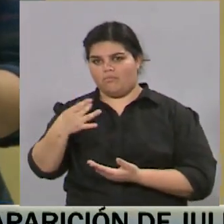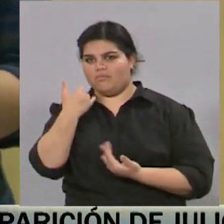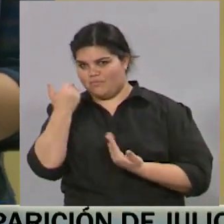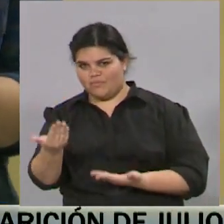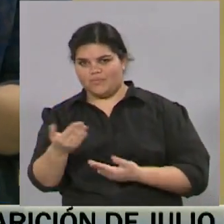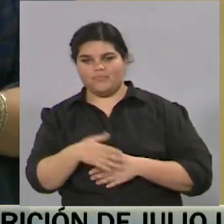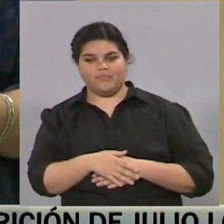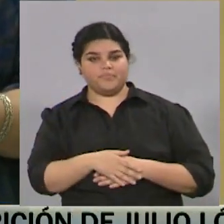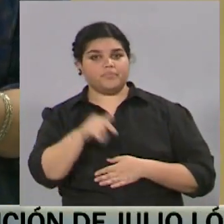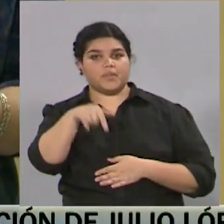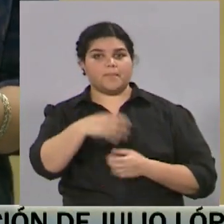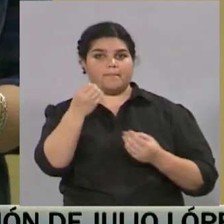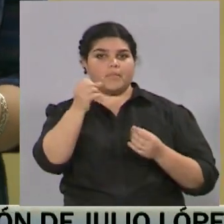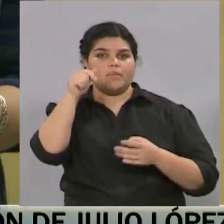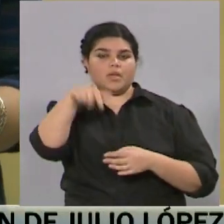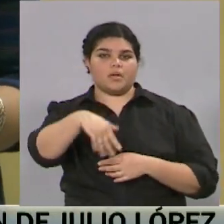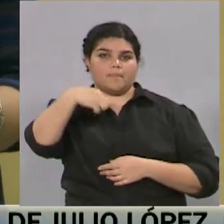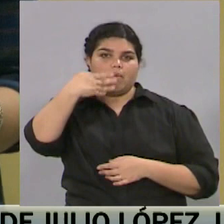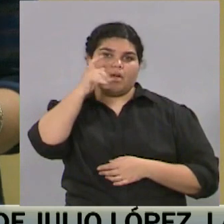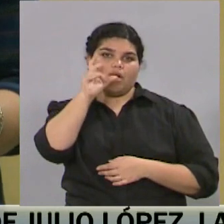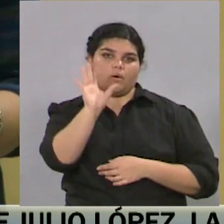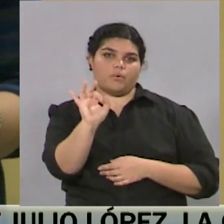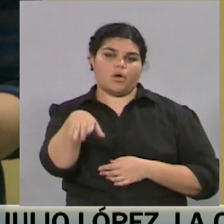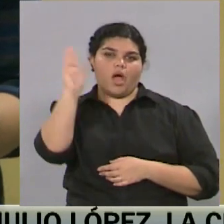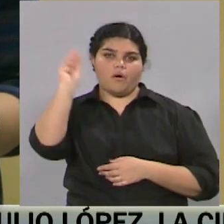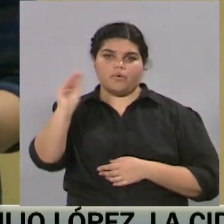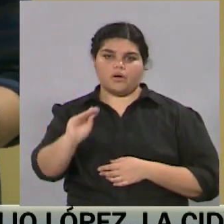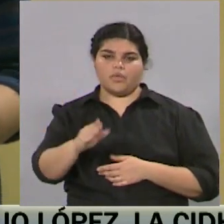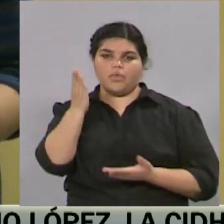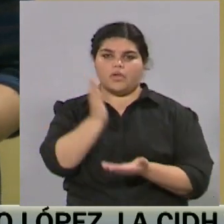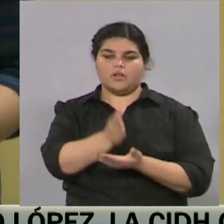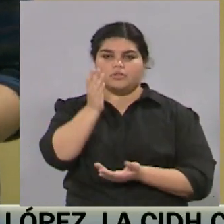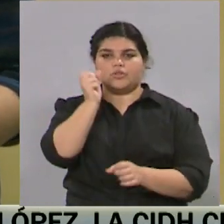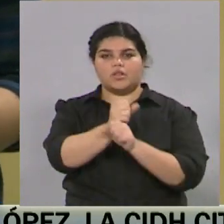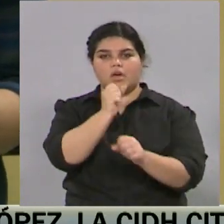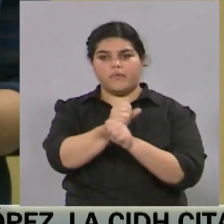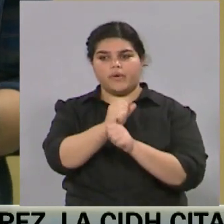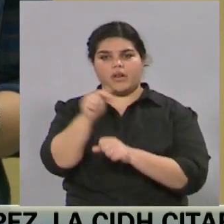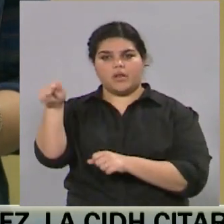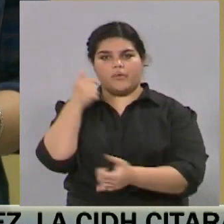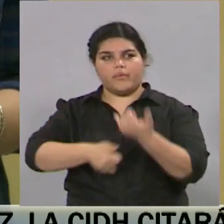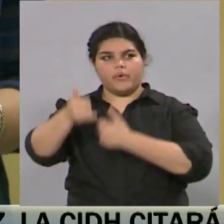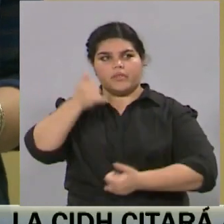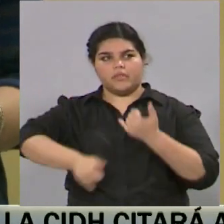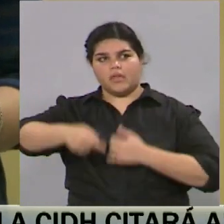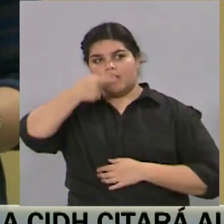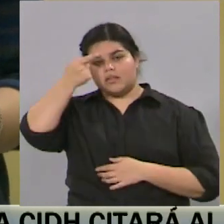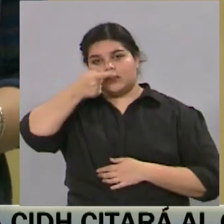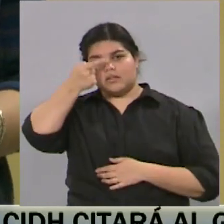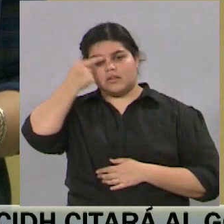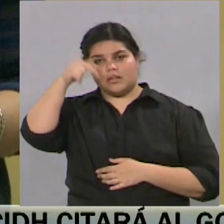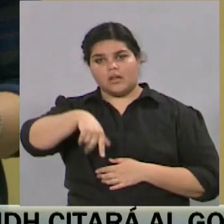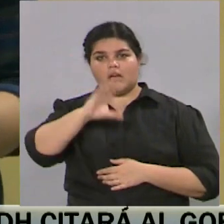Perfecto. Bien, allí pasaba Pablo Teixidor, él es abogado en Derecho Laboral. Nos comentaba esta situación que es muy interesante, que tratamos aquí